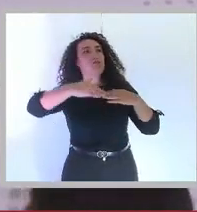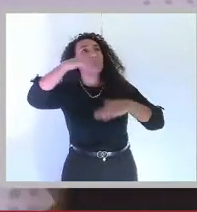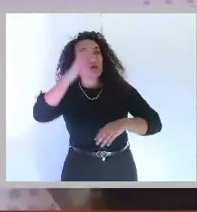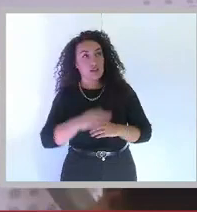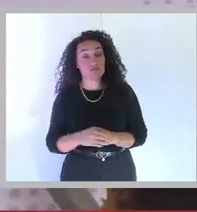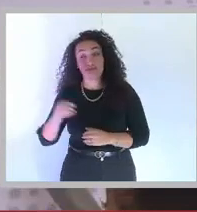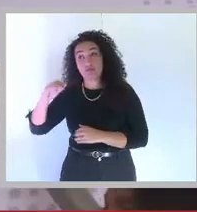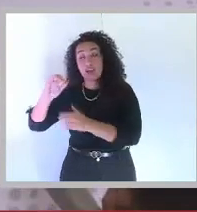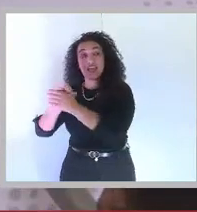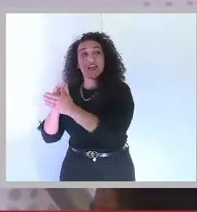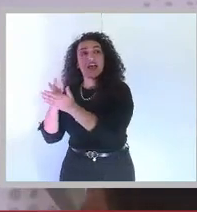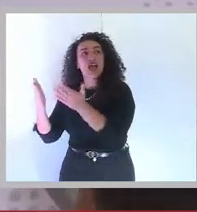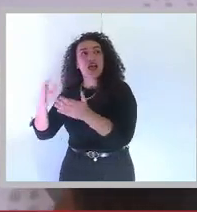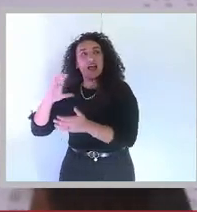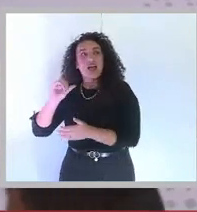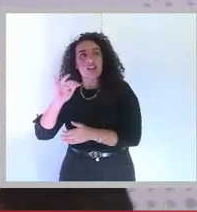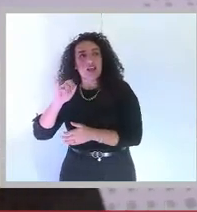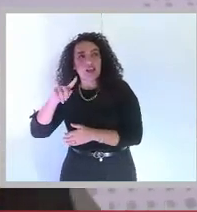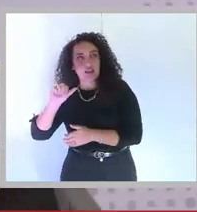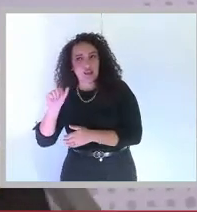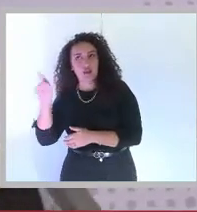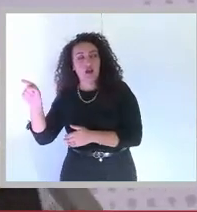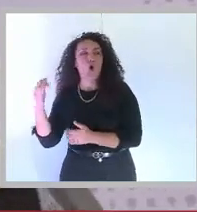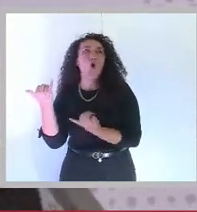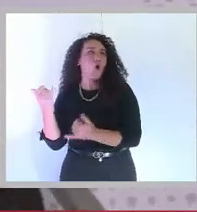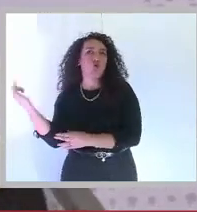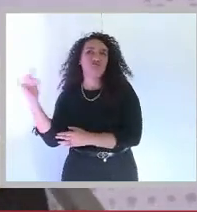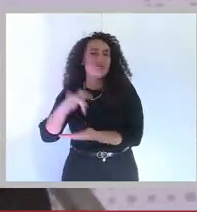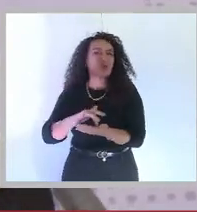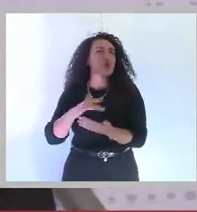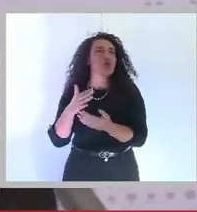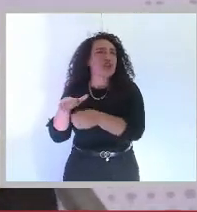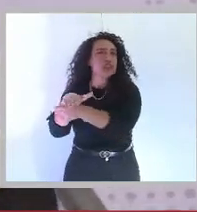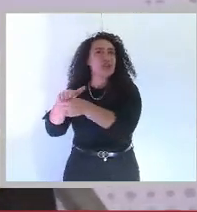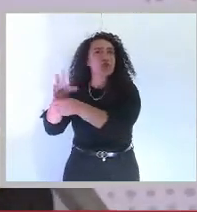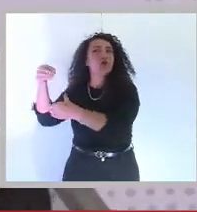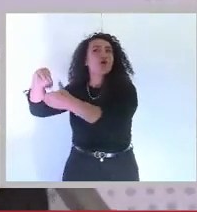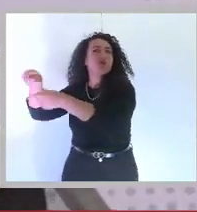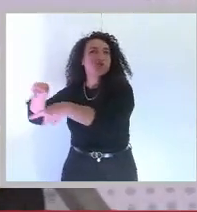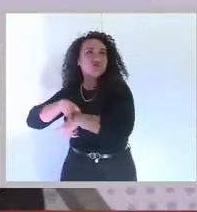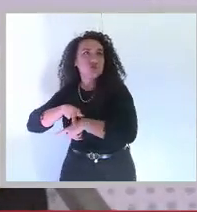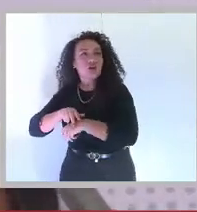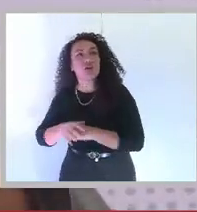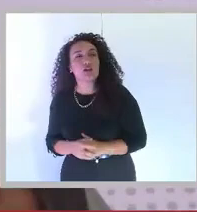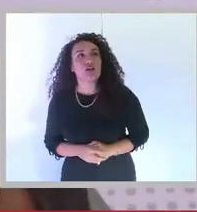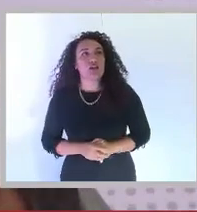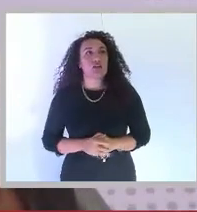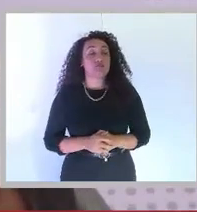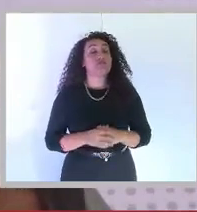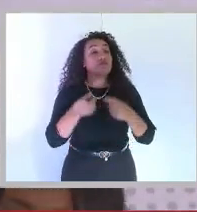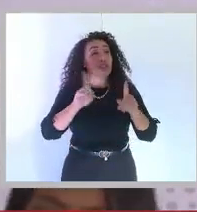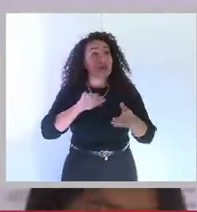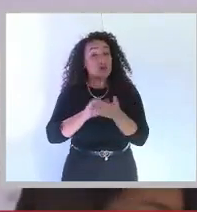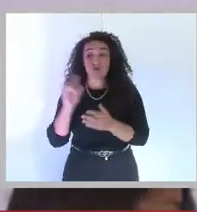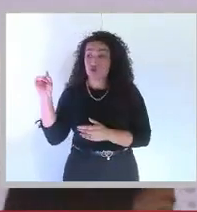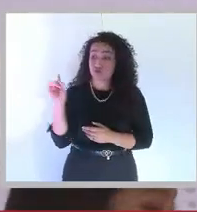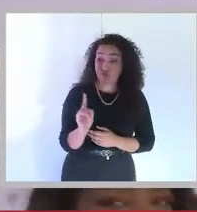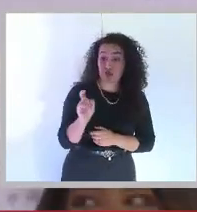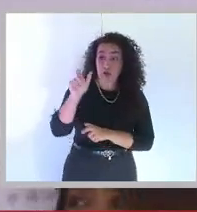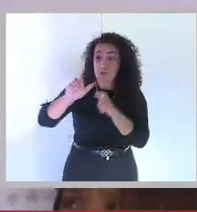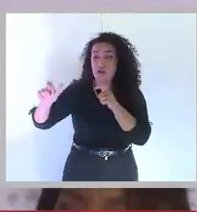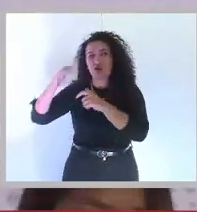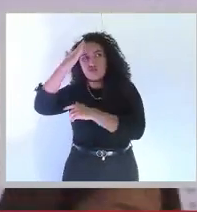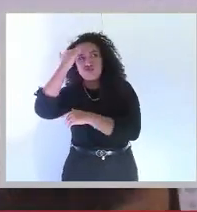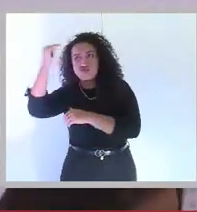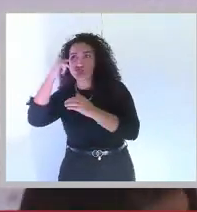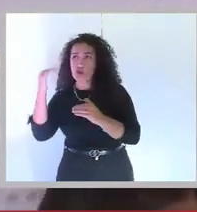centros Claxo Colombia, que no pudo estar aquí hoy por motivos personales. Y van a compartir con muchísimos investigadores, con intelectuales, con académicos,